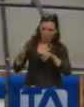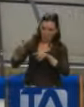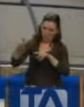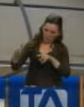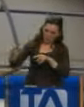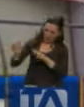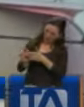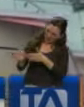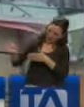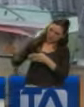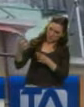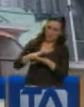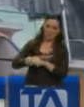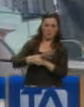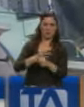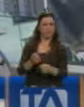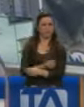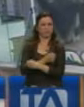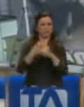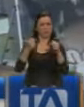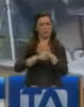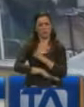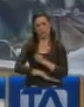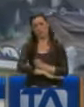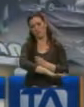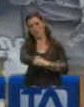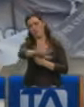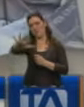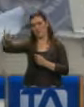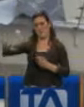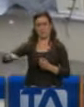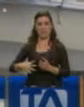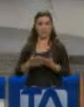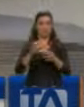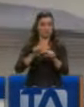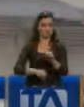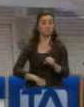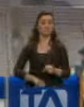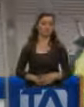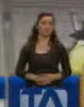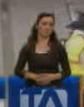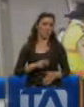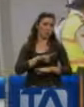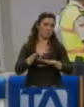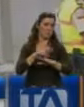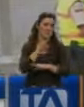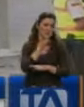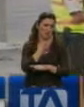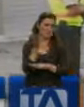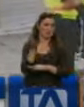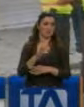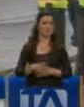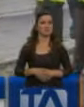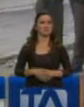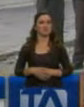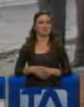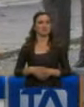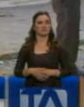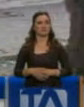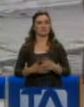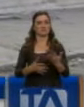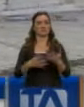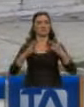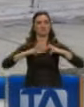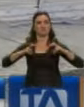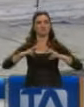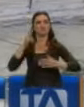Efectivamente, cuando tenemos por lo general explosiones de GLP, tenemos este tipo de daños en viviendas aledañas. Esperemos que se haga la investigación